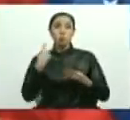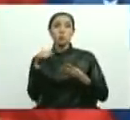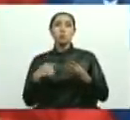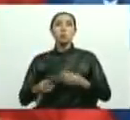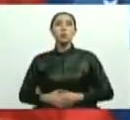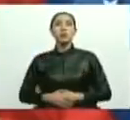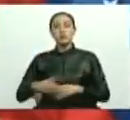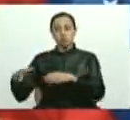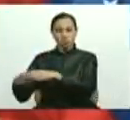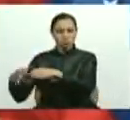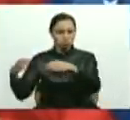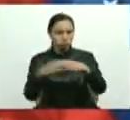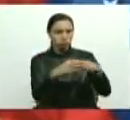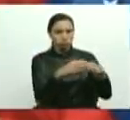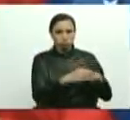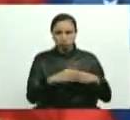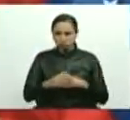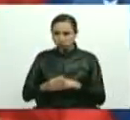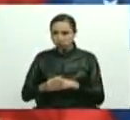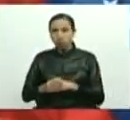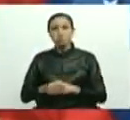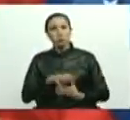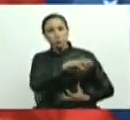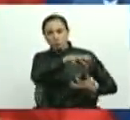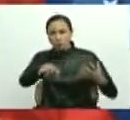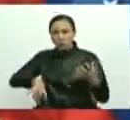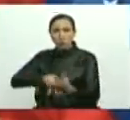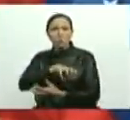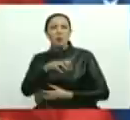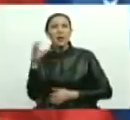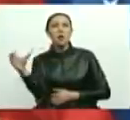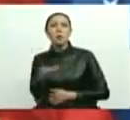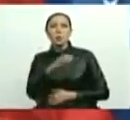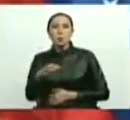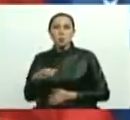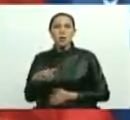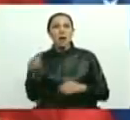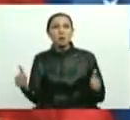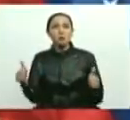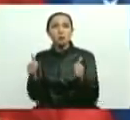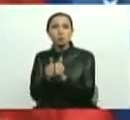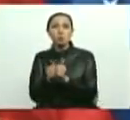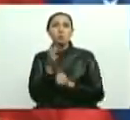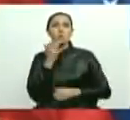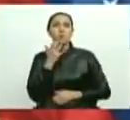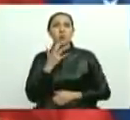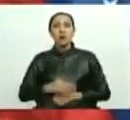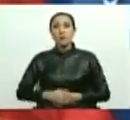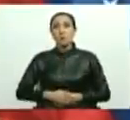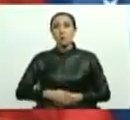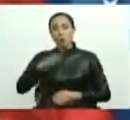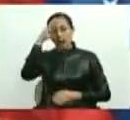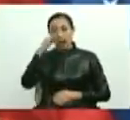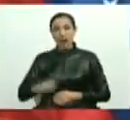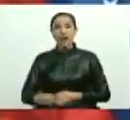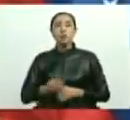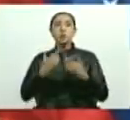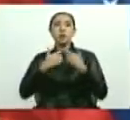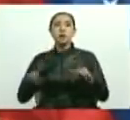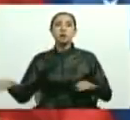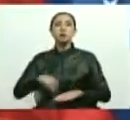grupos irregulares colombianos como el Ejército de Liberación Nacional y las